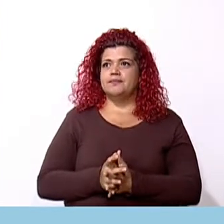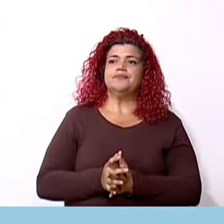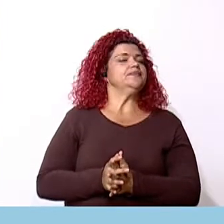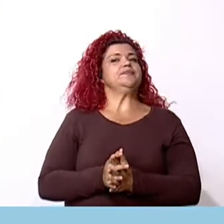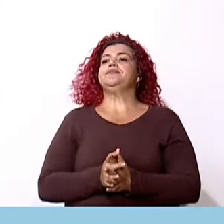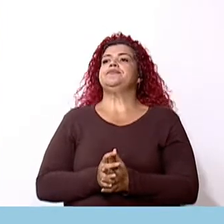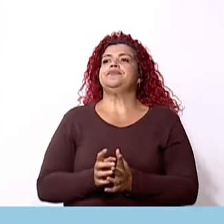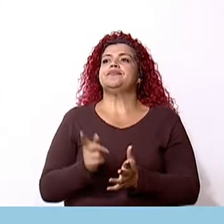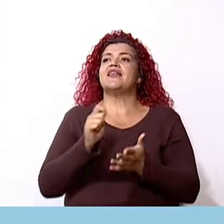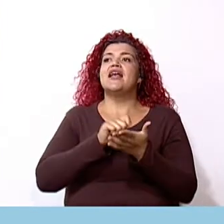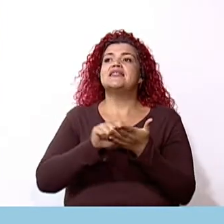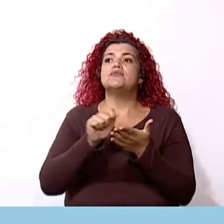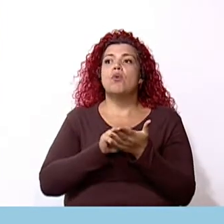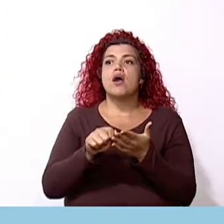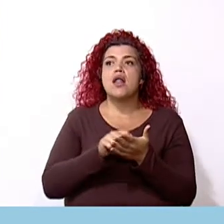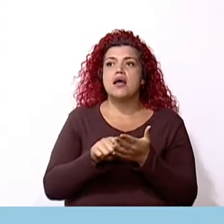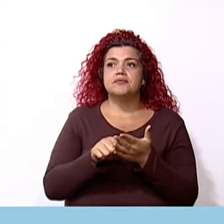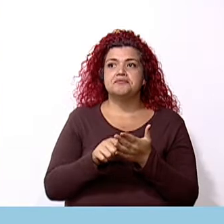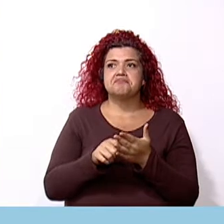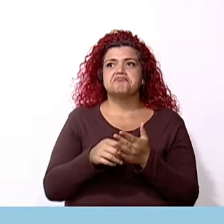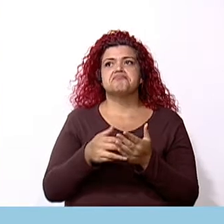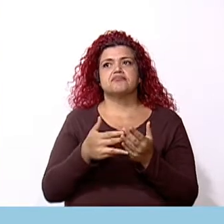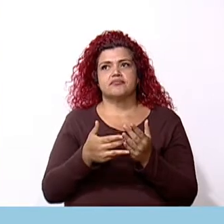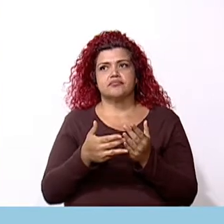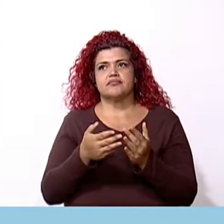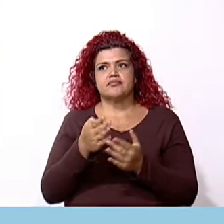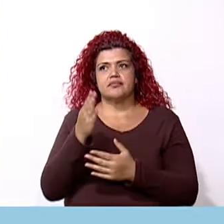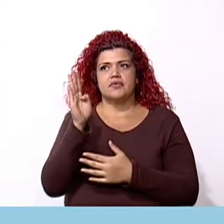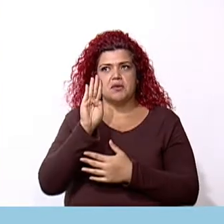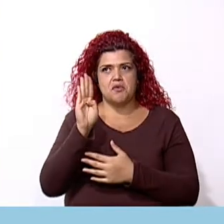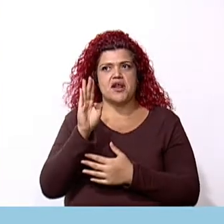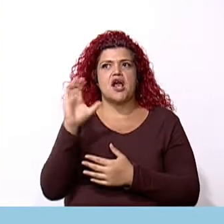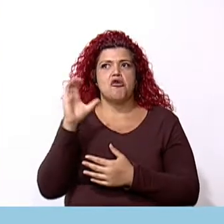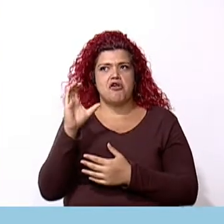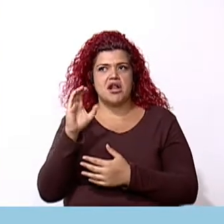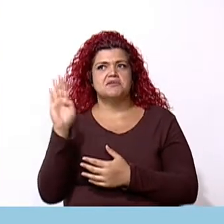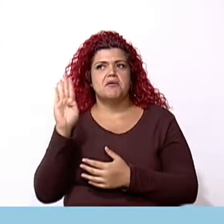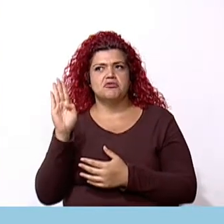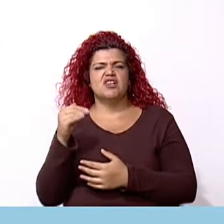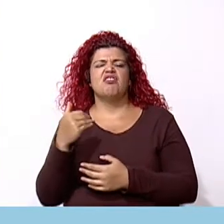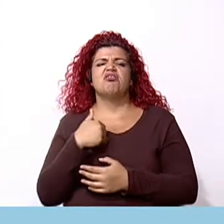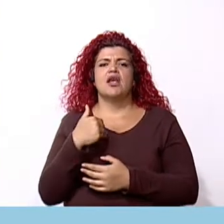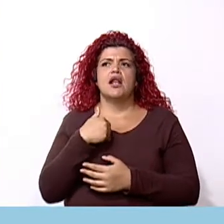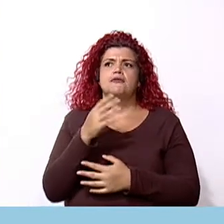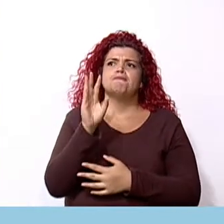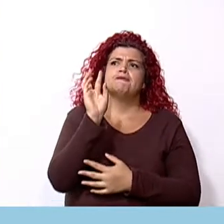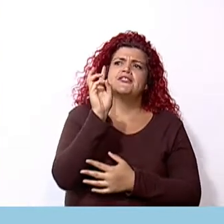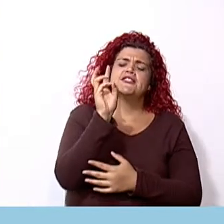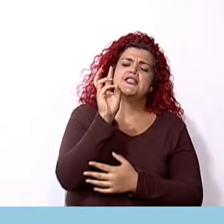la escuela Buenaventura Corrales Bermúdez tiene